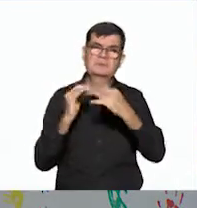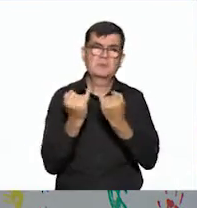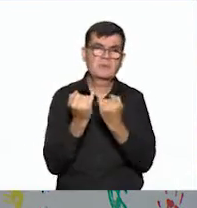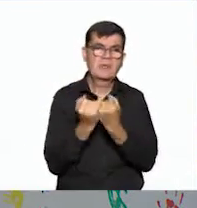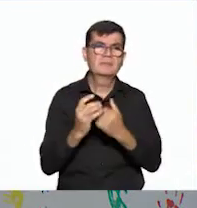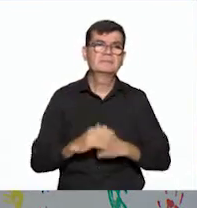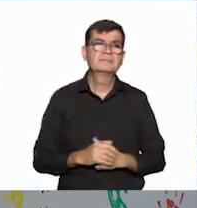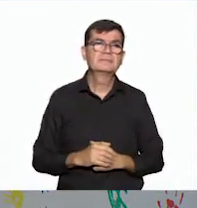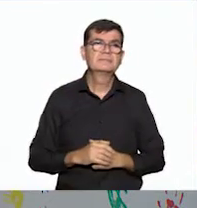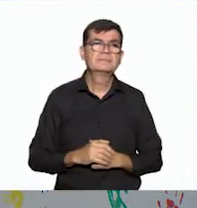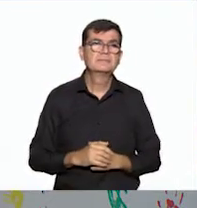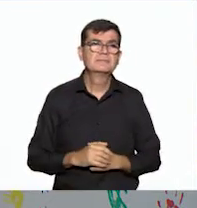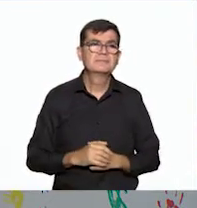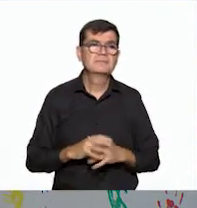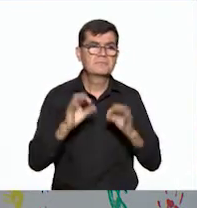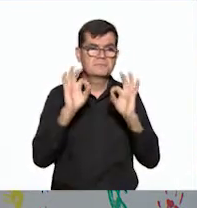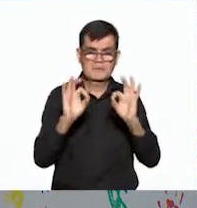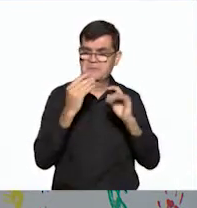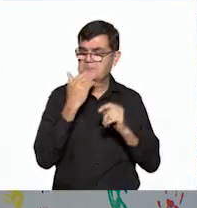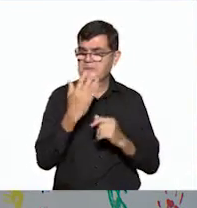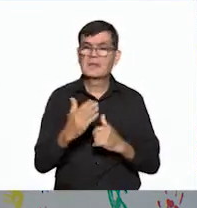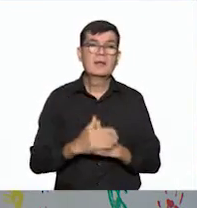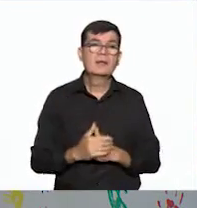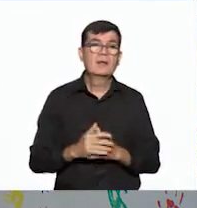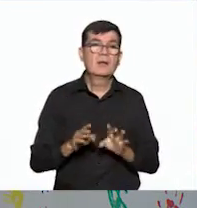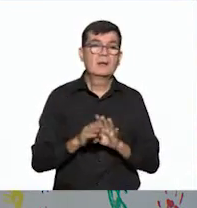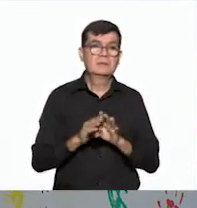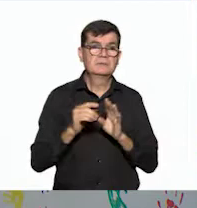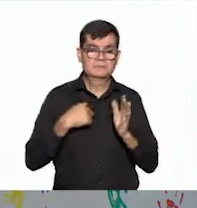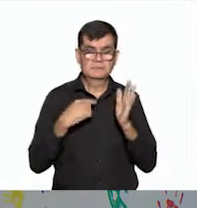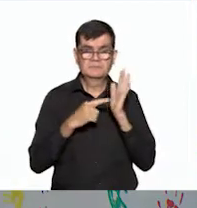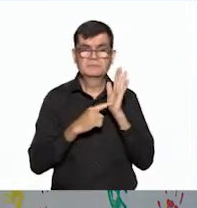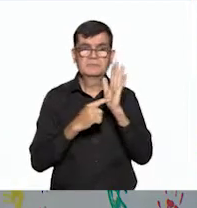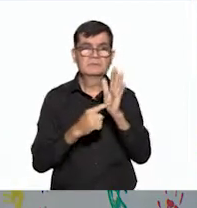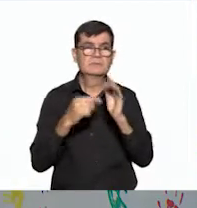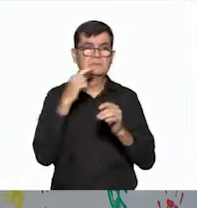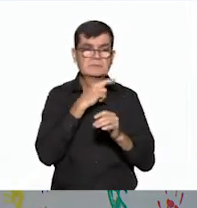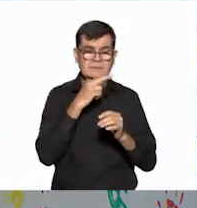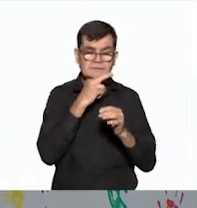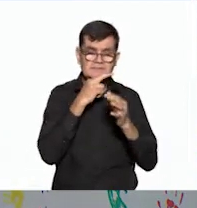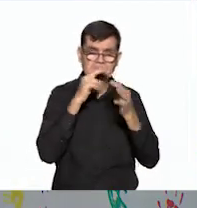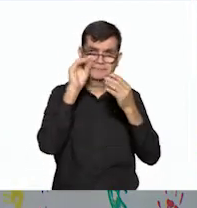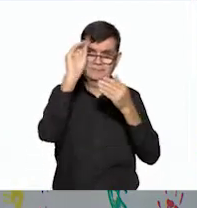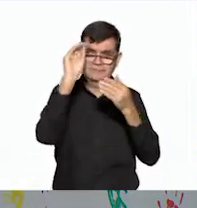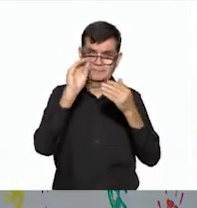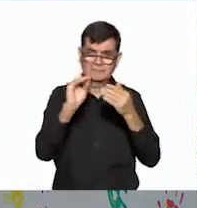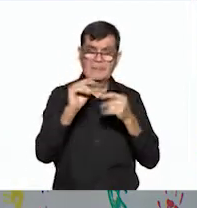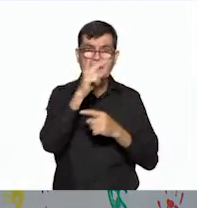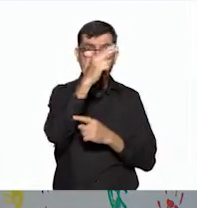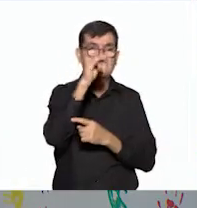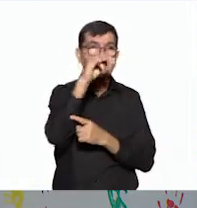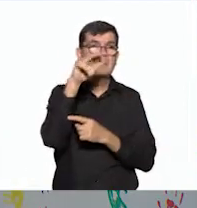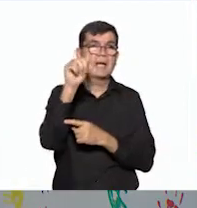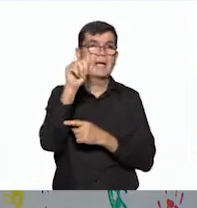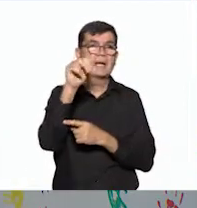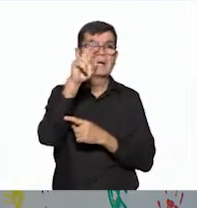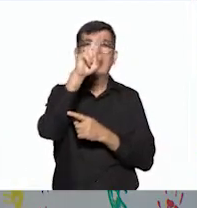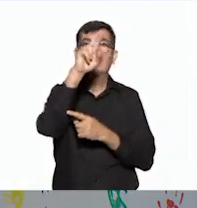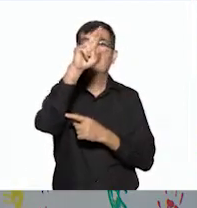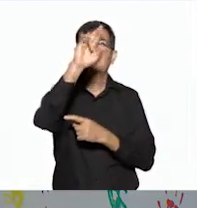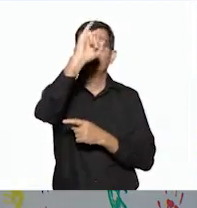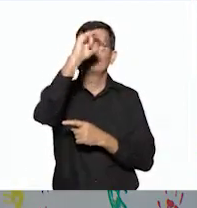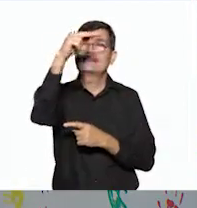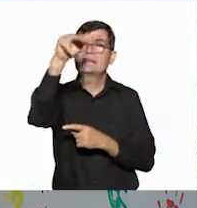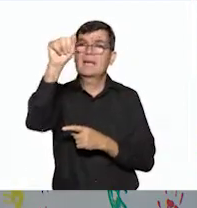Y la vamos a unir. ¡Excelente! ¡Claro! Voy a marcar aquí la rima rápidamente. ¿Sí? En piña. Piña y niña terminan